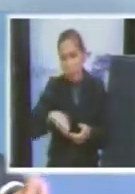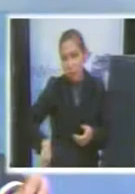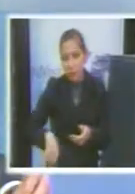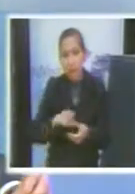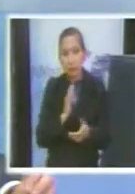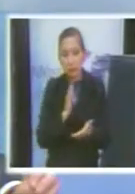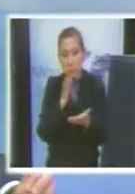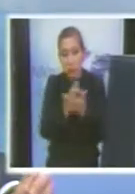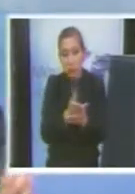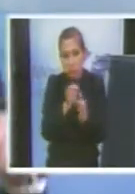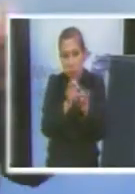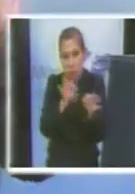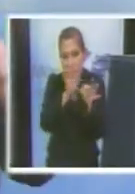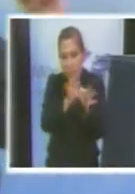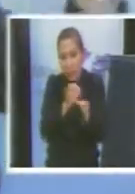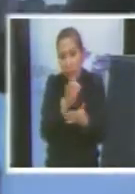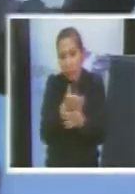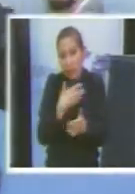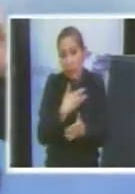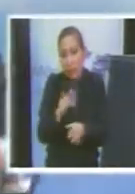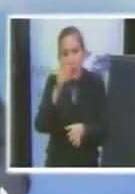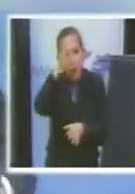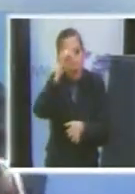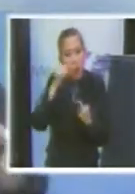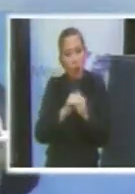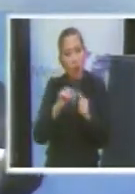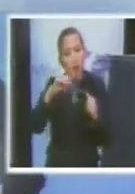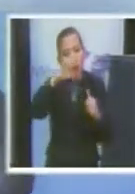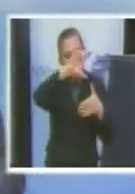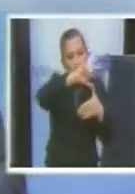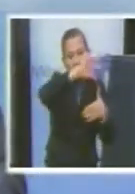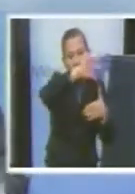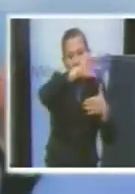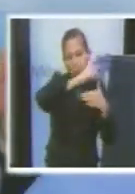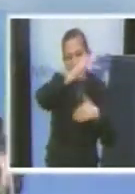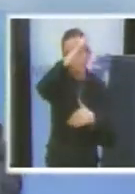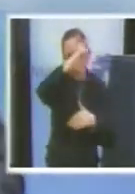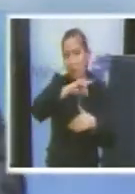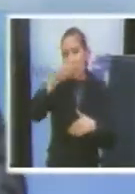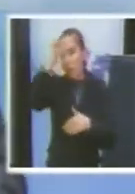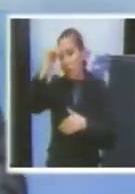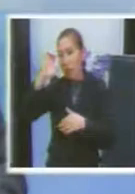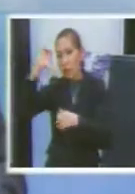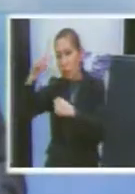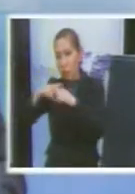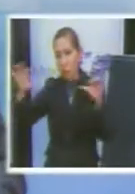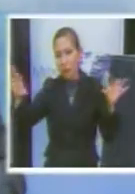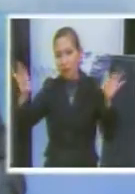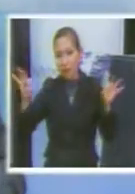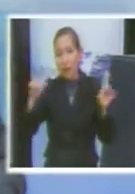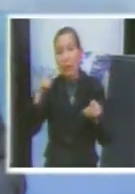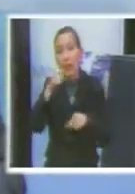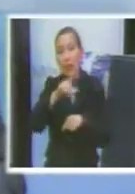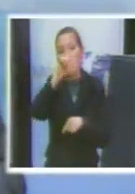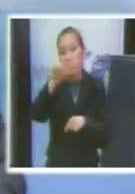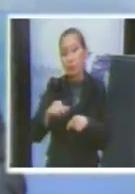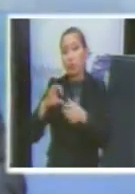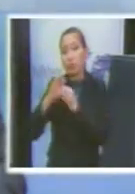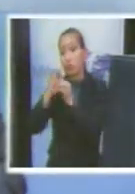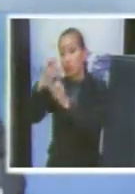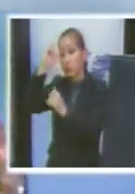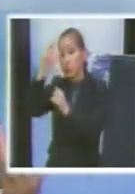también, es un jugador importante porque tiene su acuerdo con América del Norte y ahora su acuerdo y su acuerdo con Europa. Después de eso, la Unión